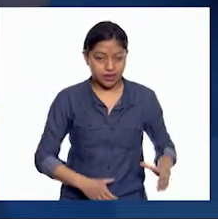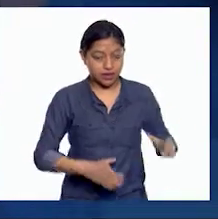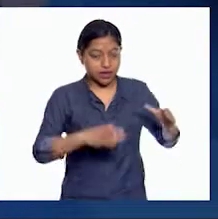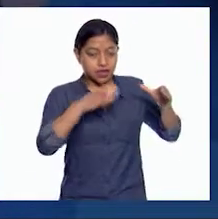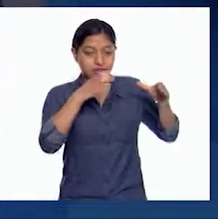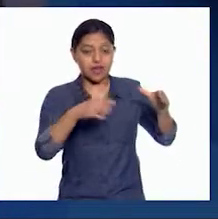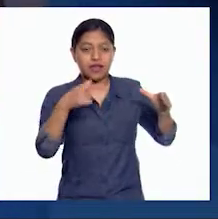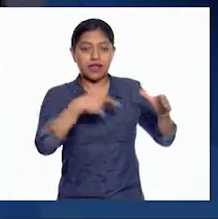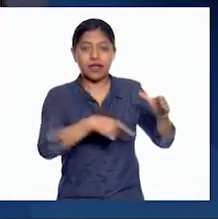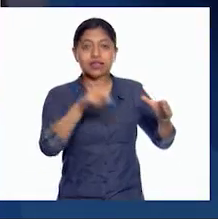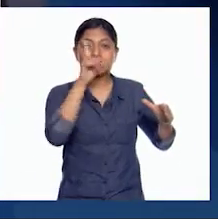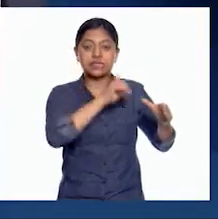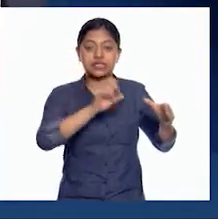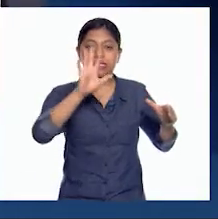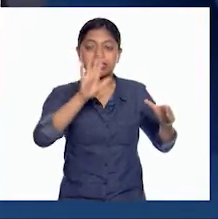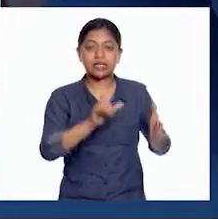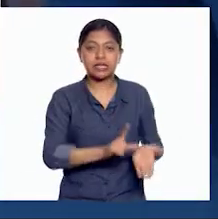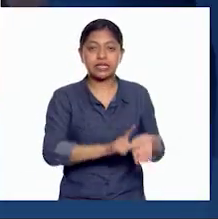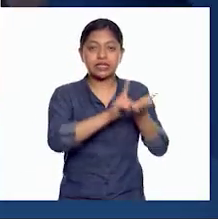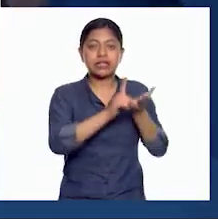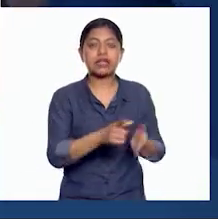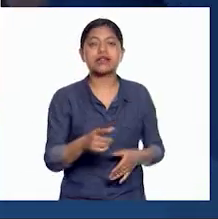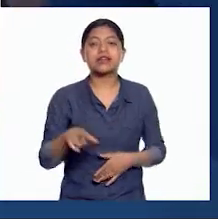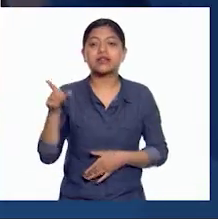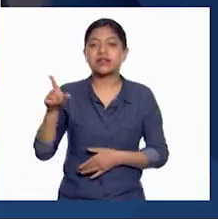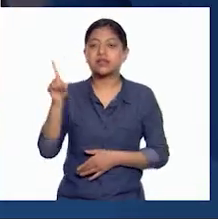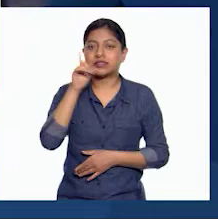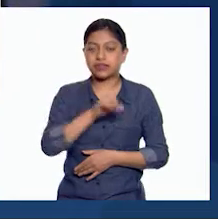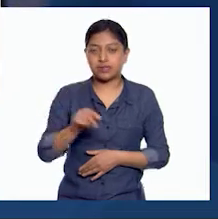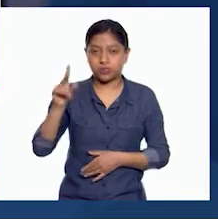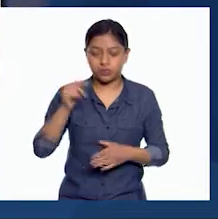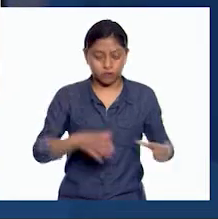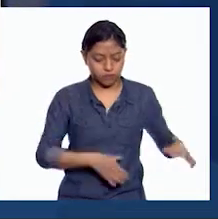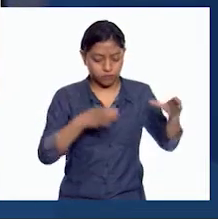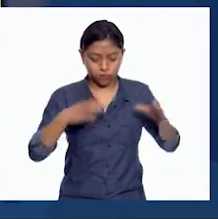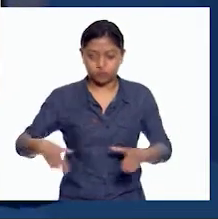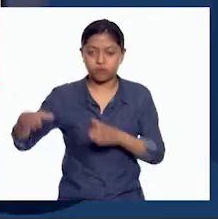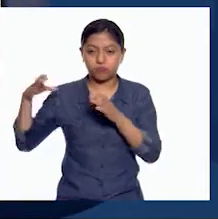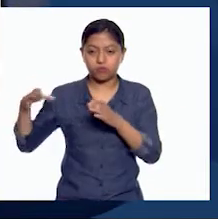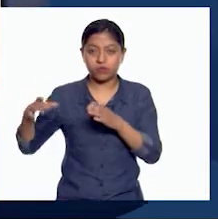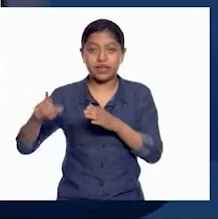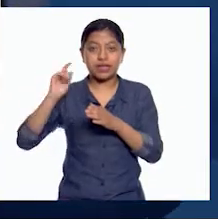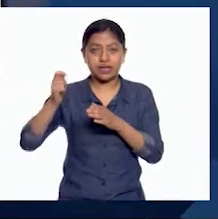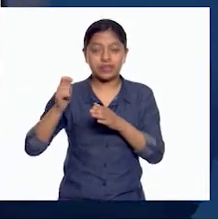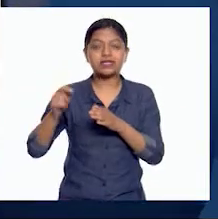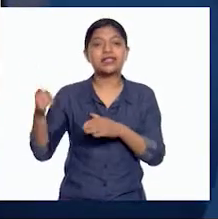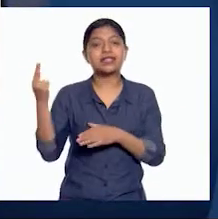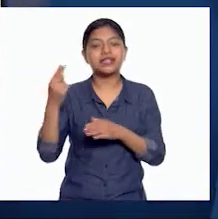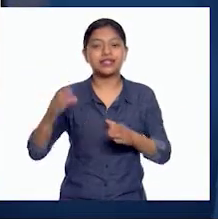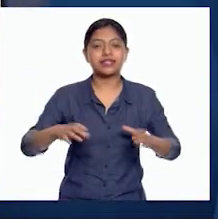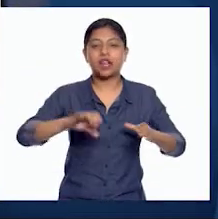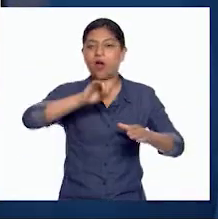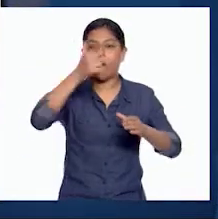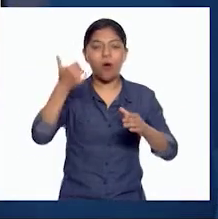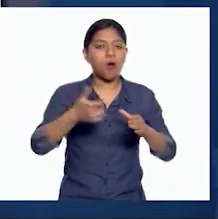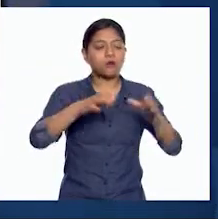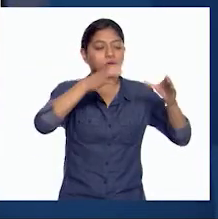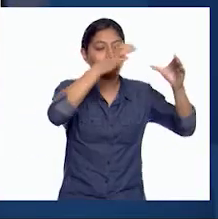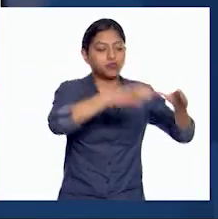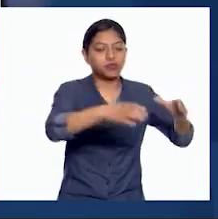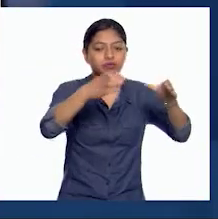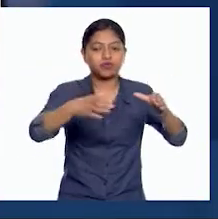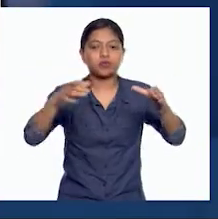con 150 litros y 180 litros respectivamente, que tenemos que dividir en garrafones del mismo